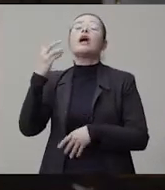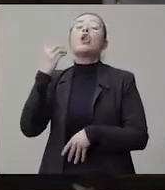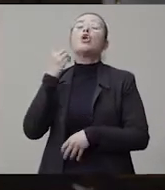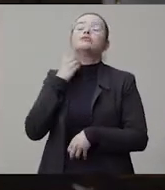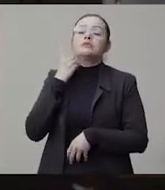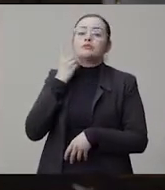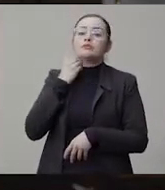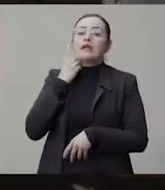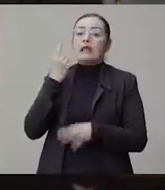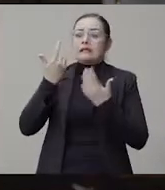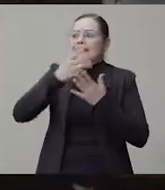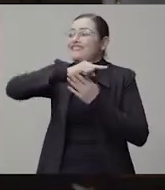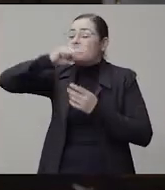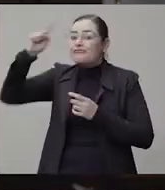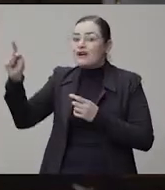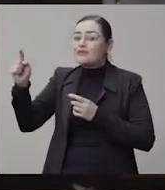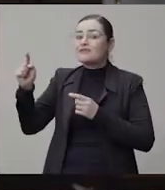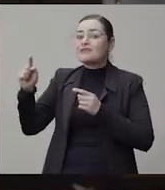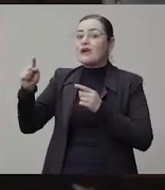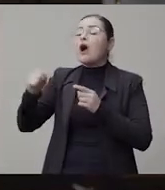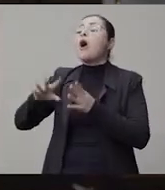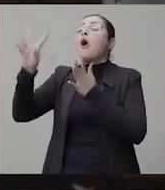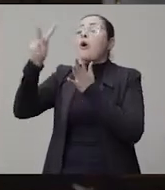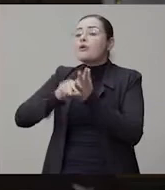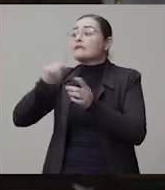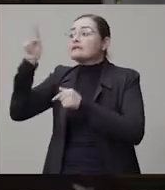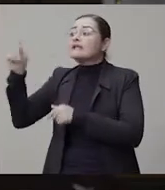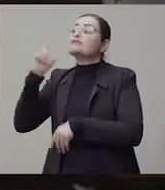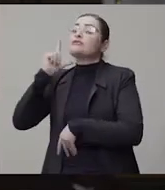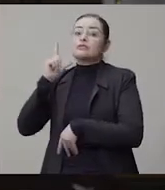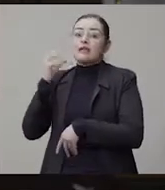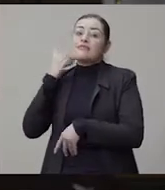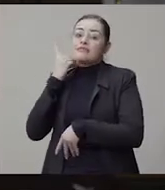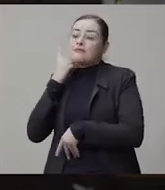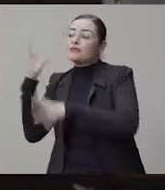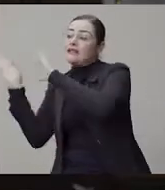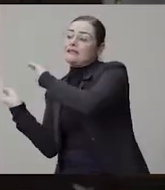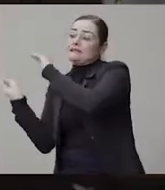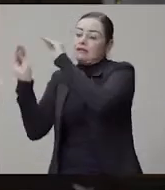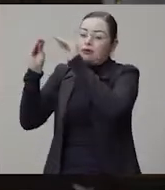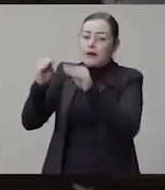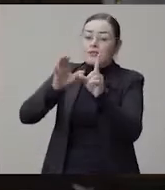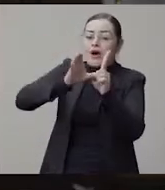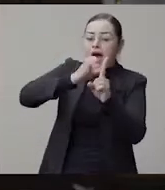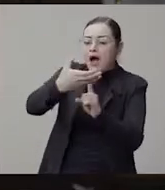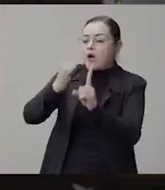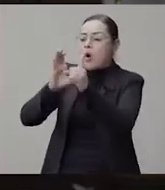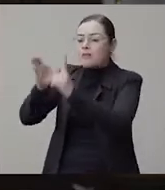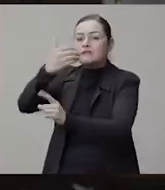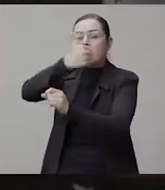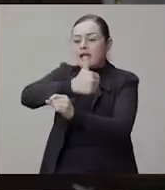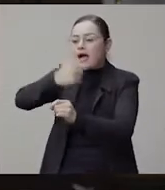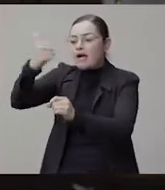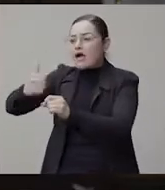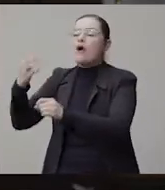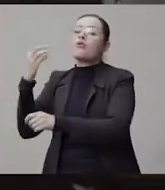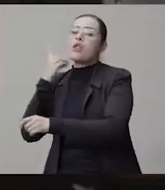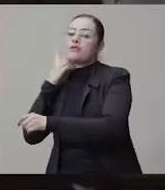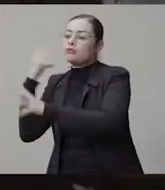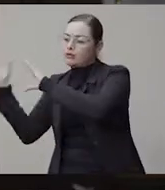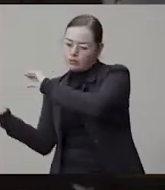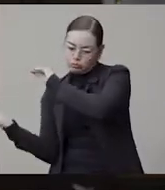y aquellos legisladores que fueron removidos ilegalmente se reintegren a sus funciones dentro de las comisiones